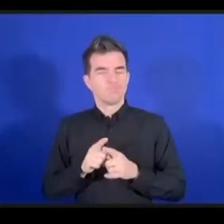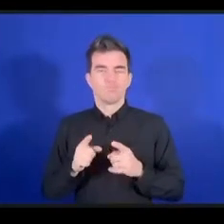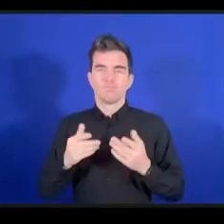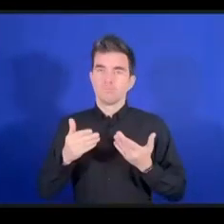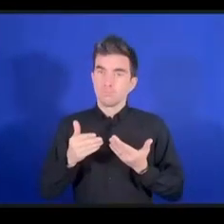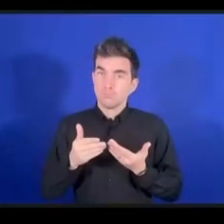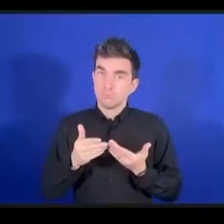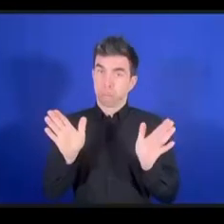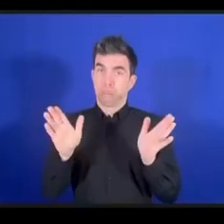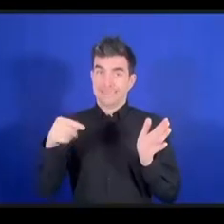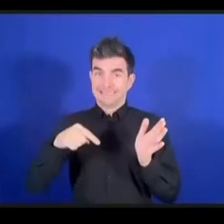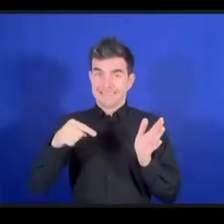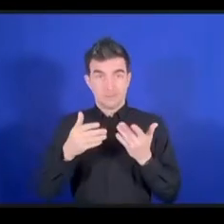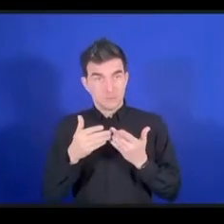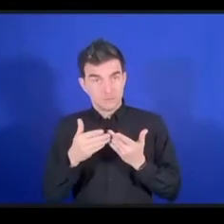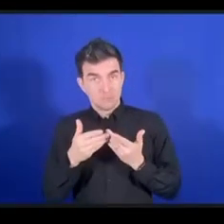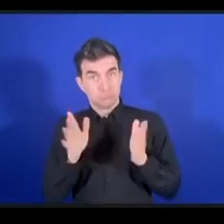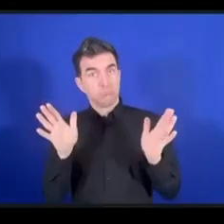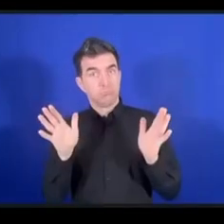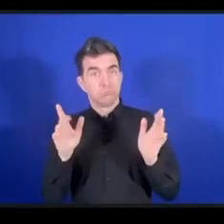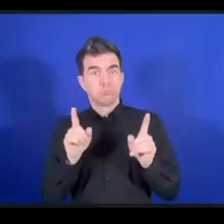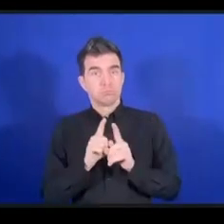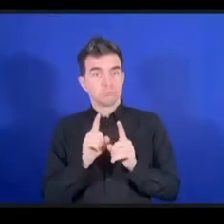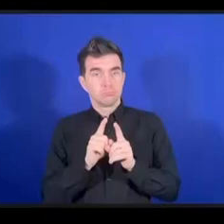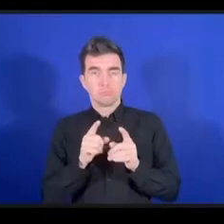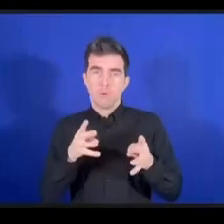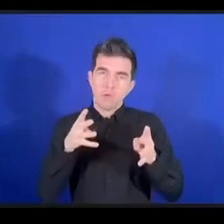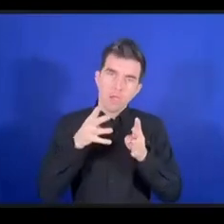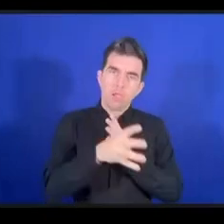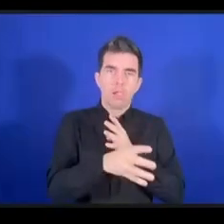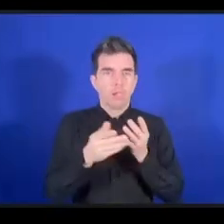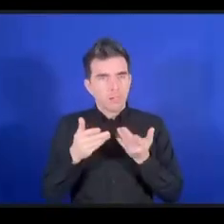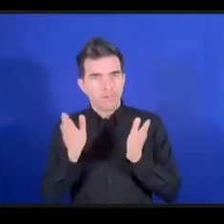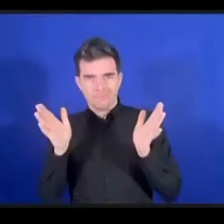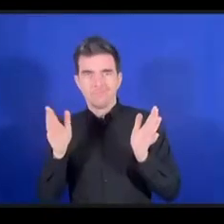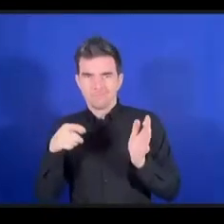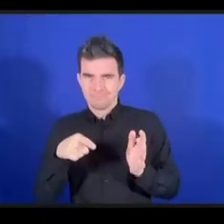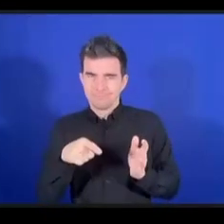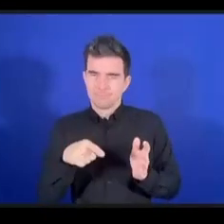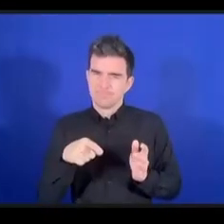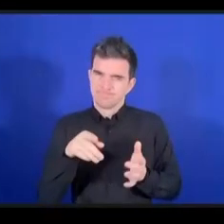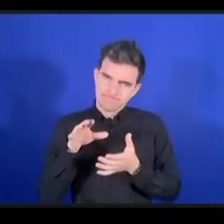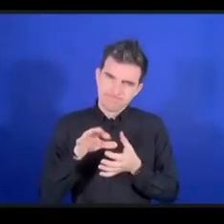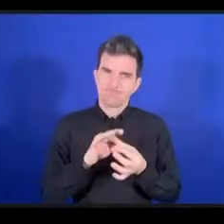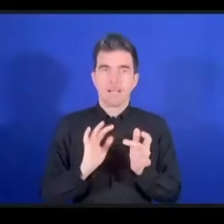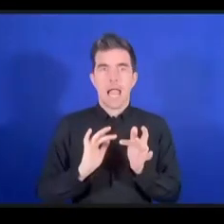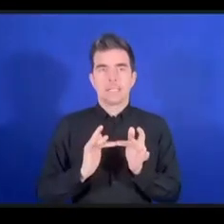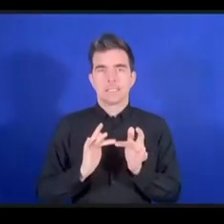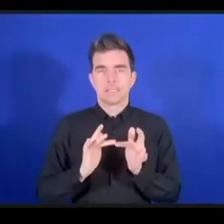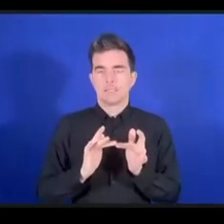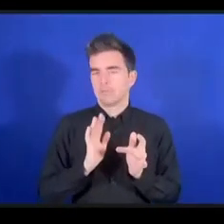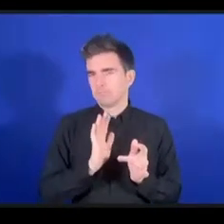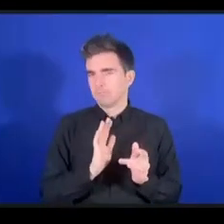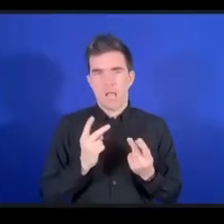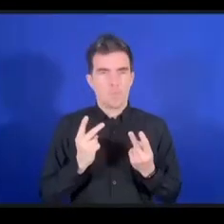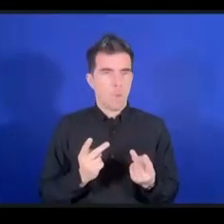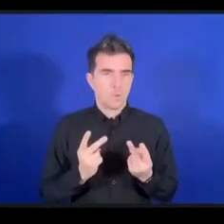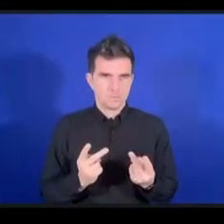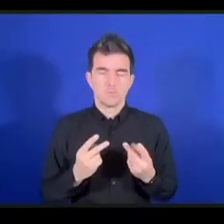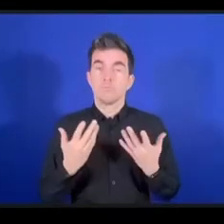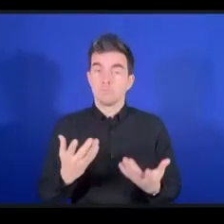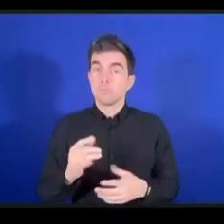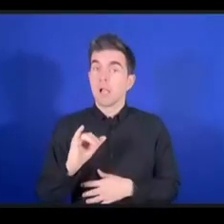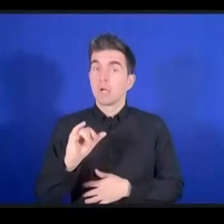Y en este igf se ha hablado mucho de la Inteligencia artificial quisiera